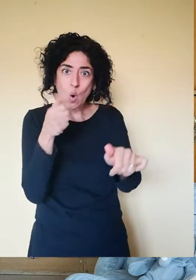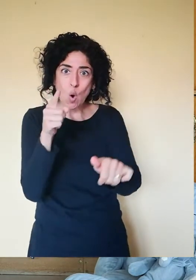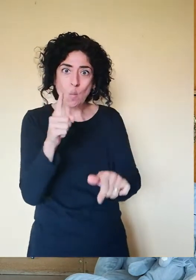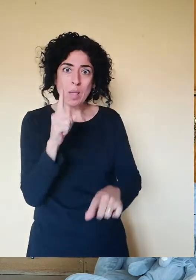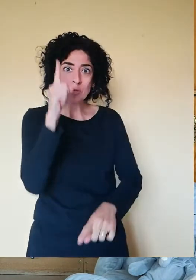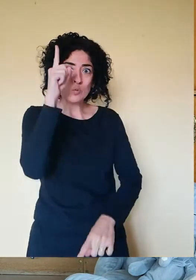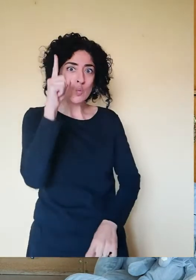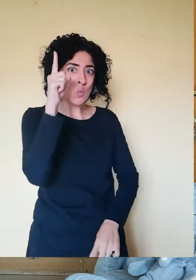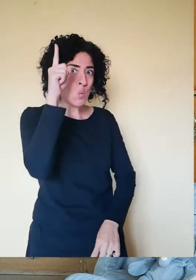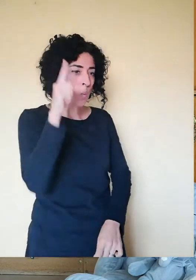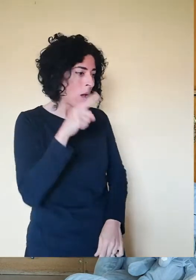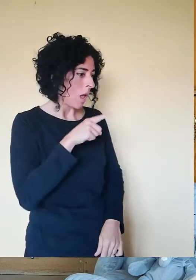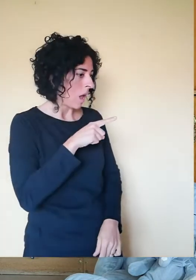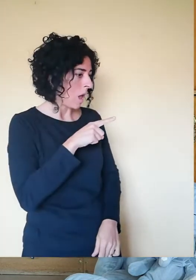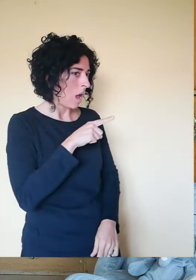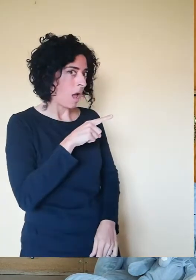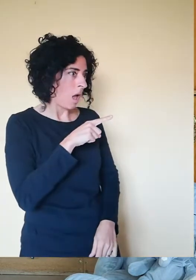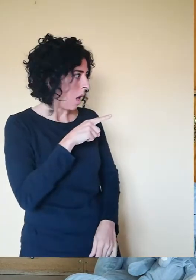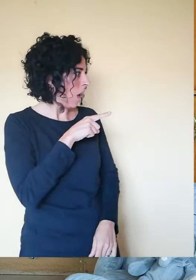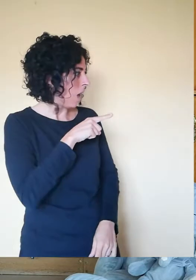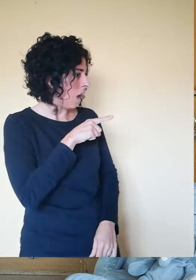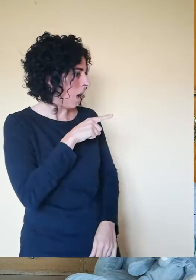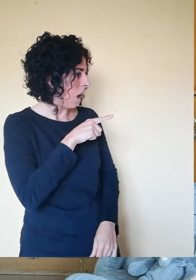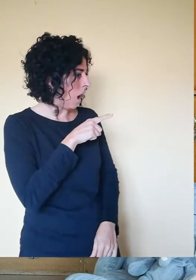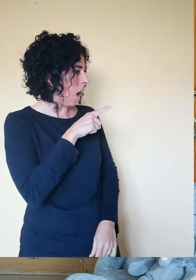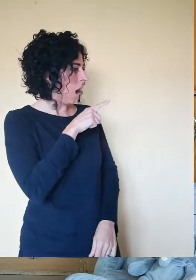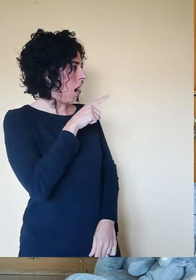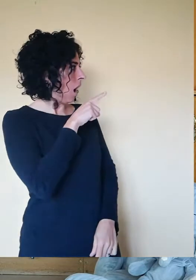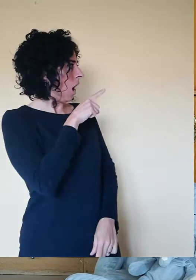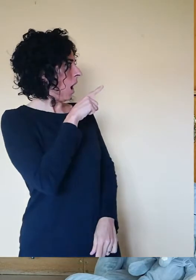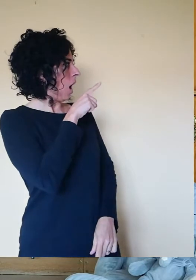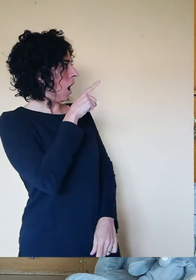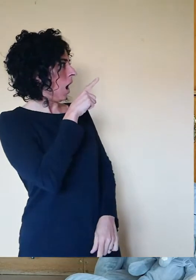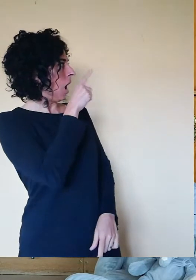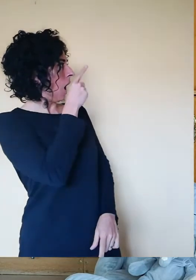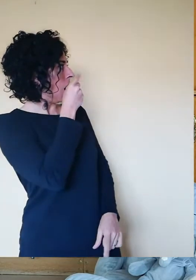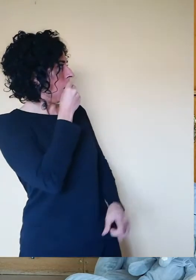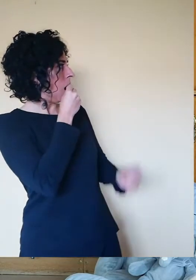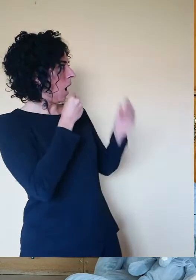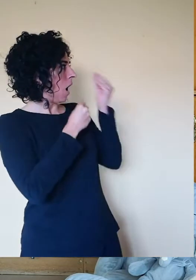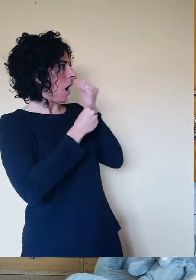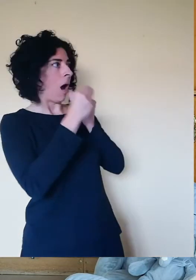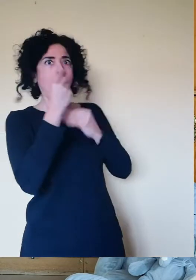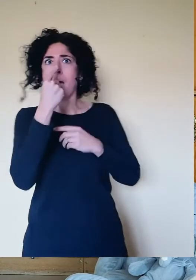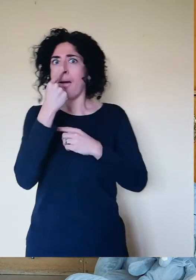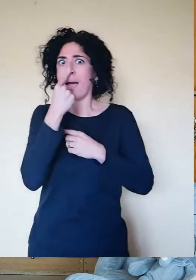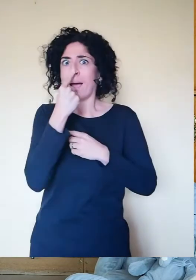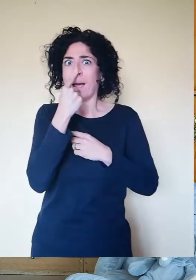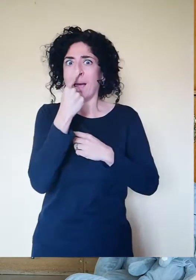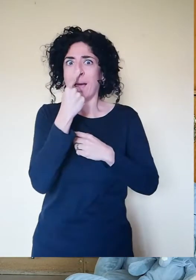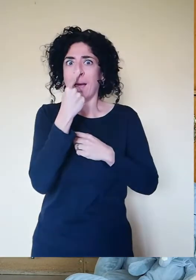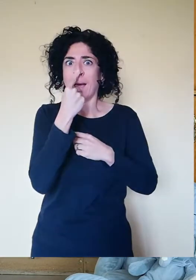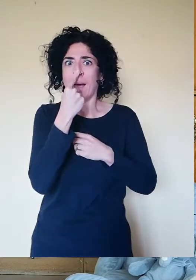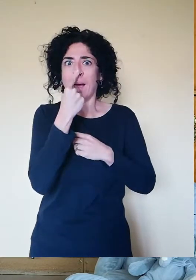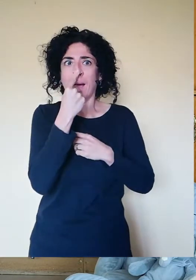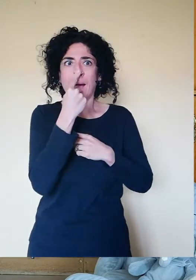Sube, sube la arañita y se come tu